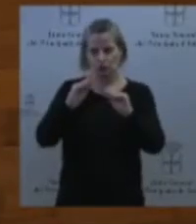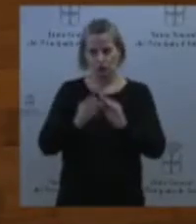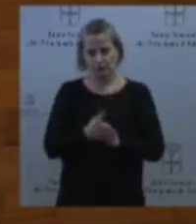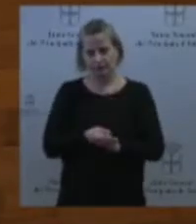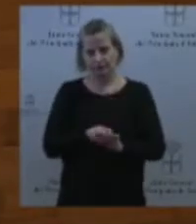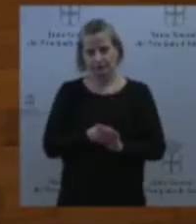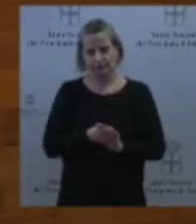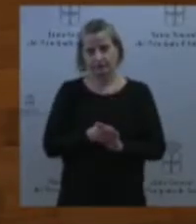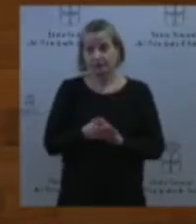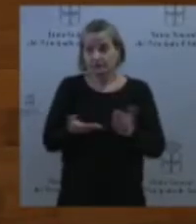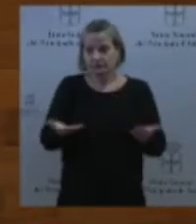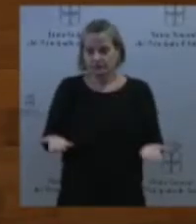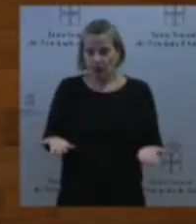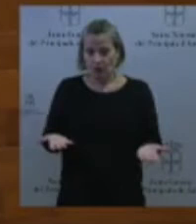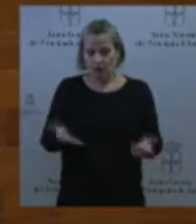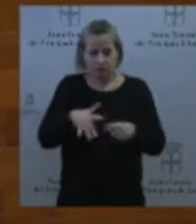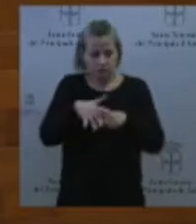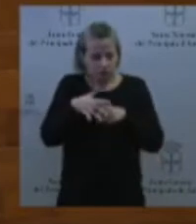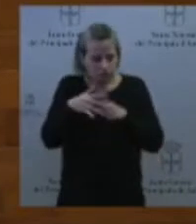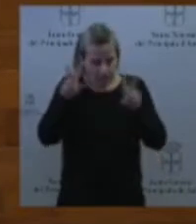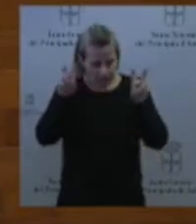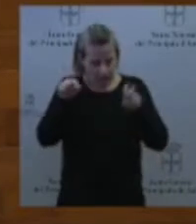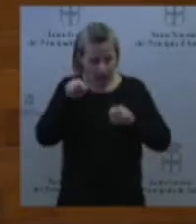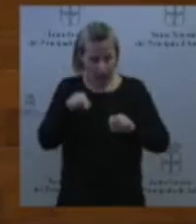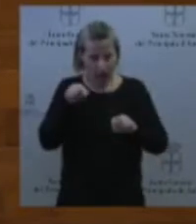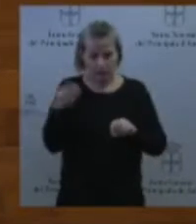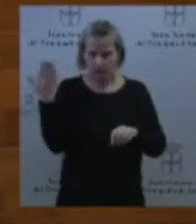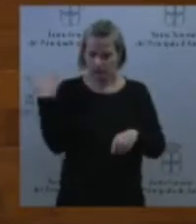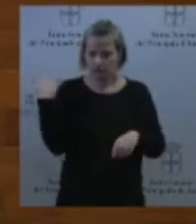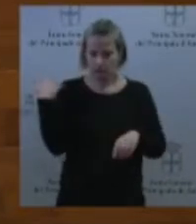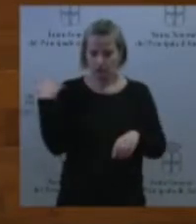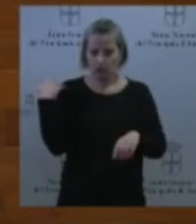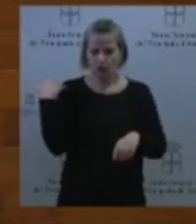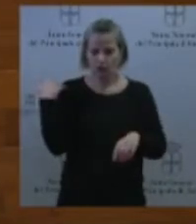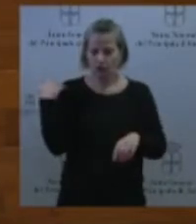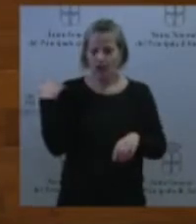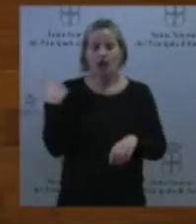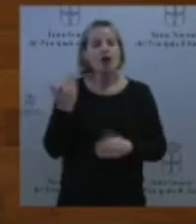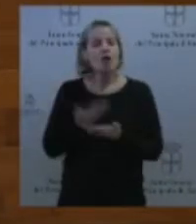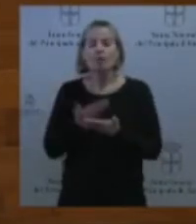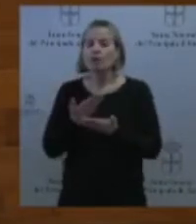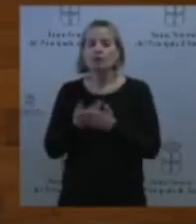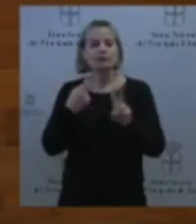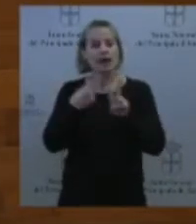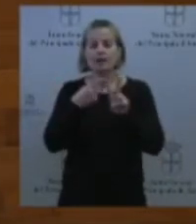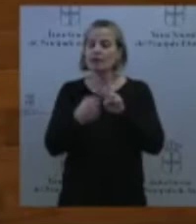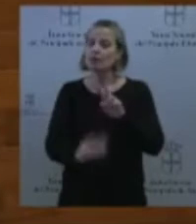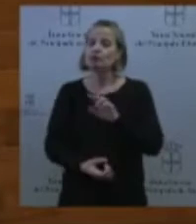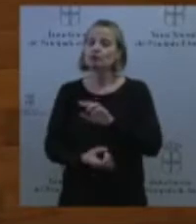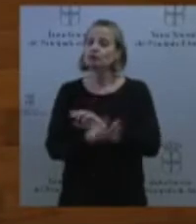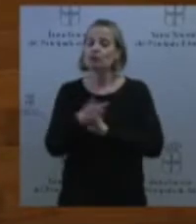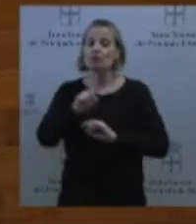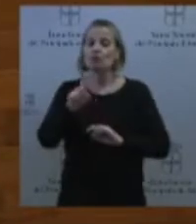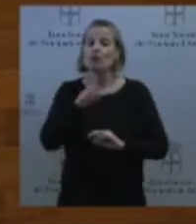también es importante decir que el otro día no salió adelante la propuesta de Vox, porque ya que el propio profesorado dijo